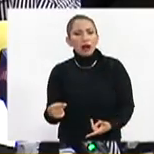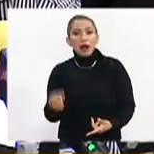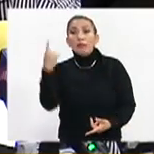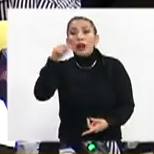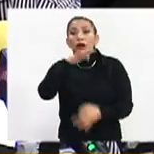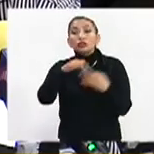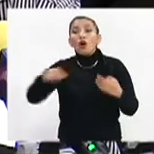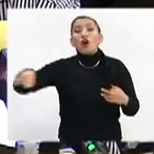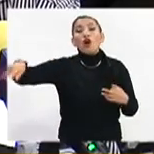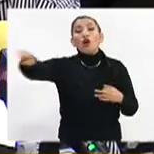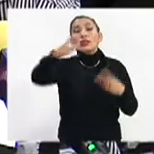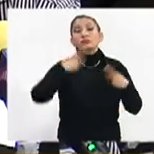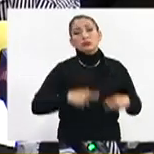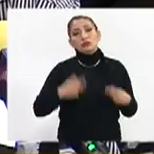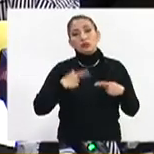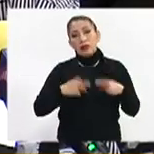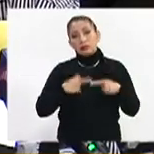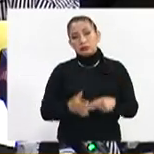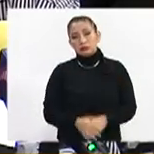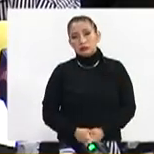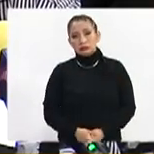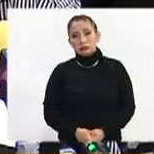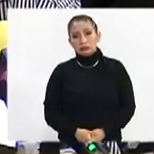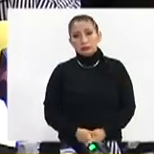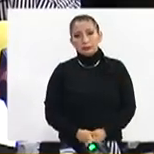para todo el ciudadano